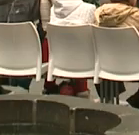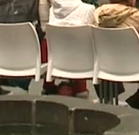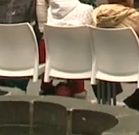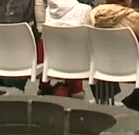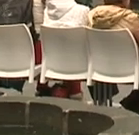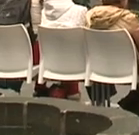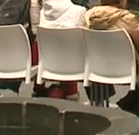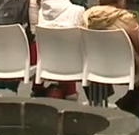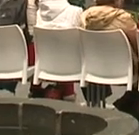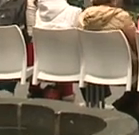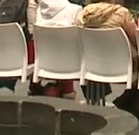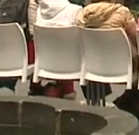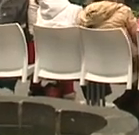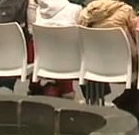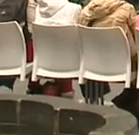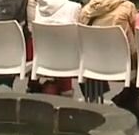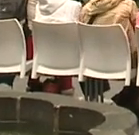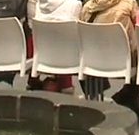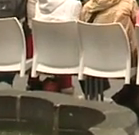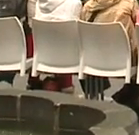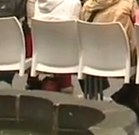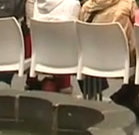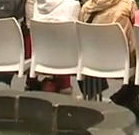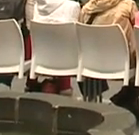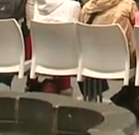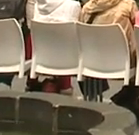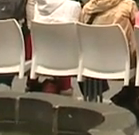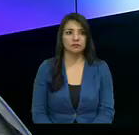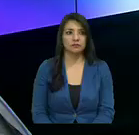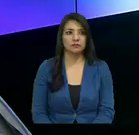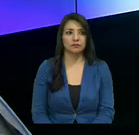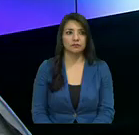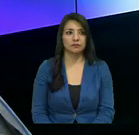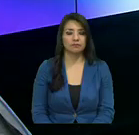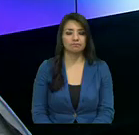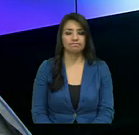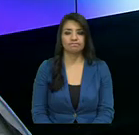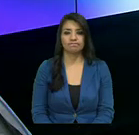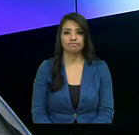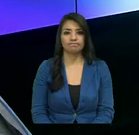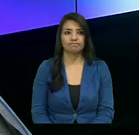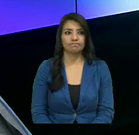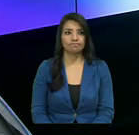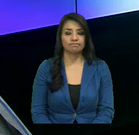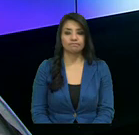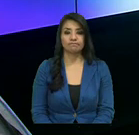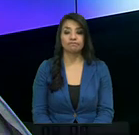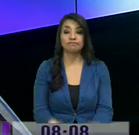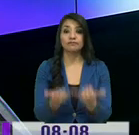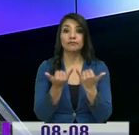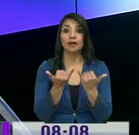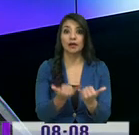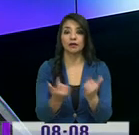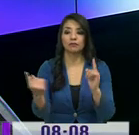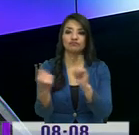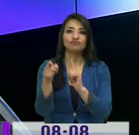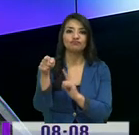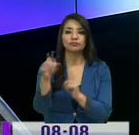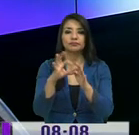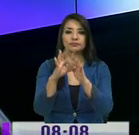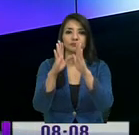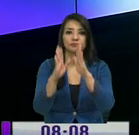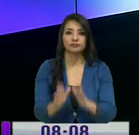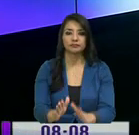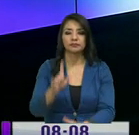predio, informó Sofía Vintimilla. Es esta hora nos contactamos con Andrea Orbe desde el